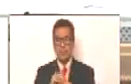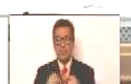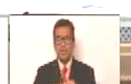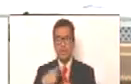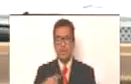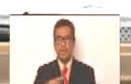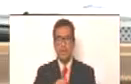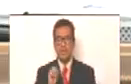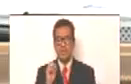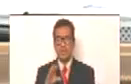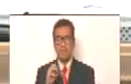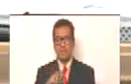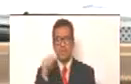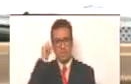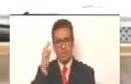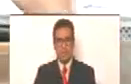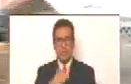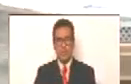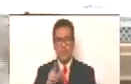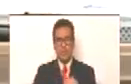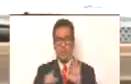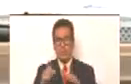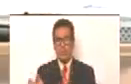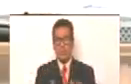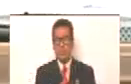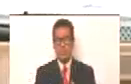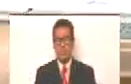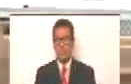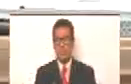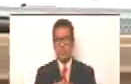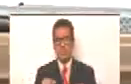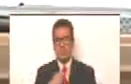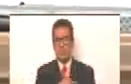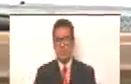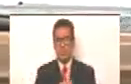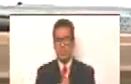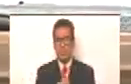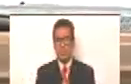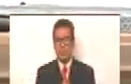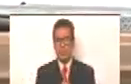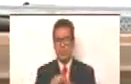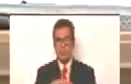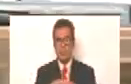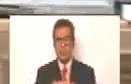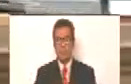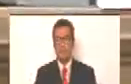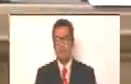el día jueves 16 de marzo. Es todo, colegas parlamentarios y parlamentarias.